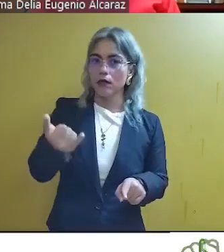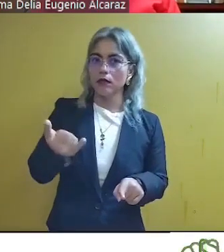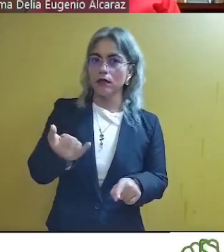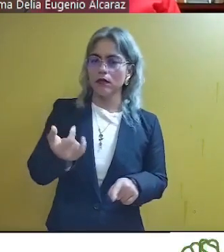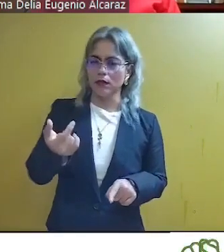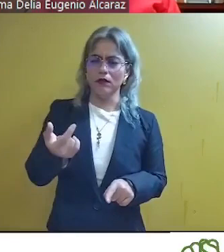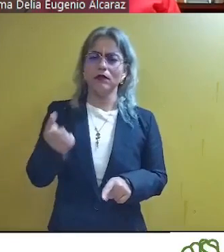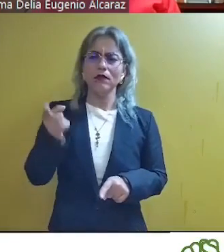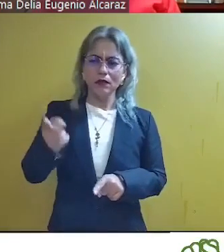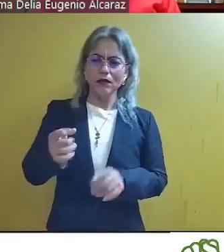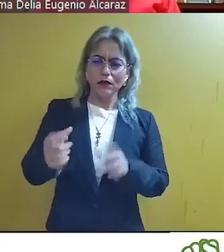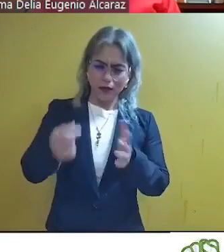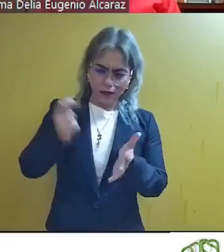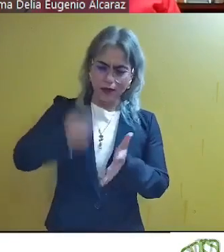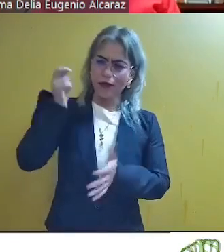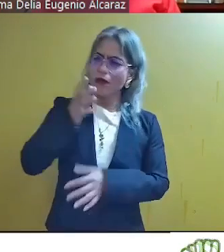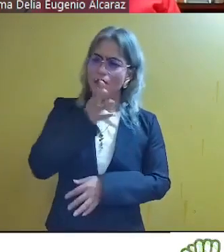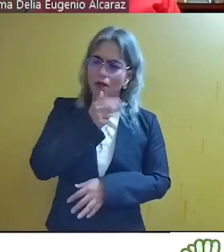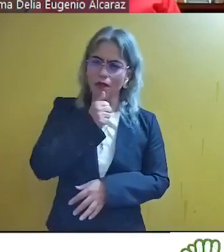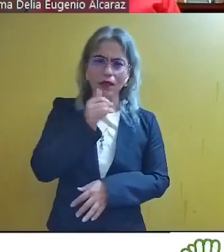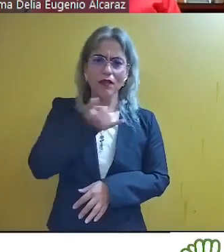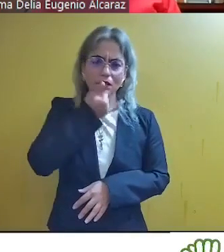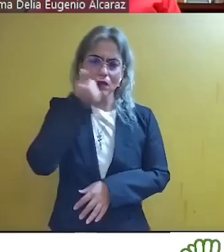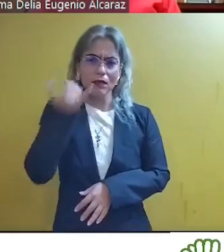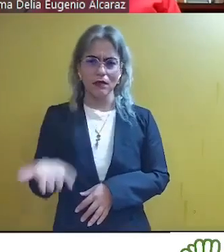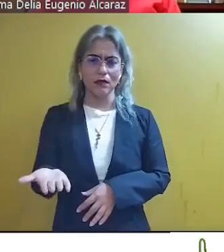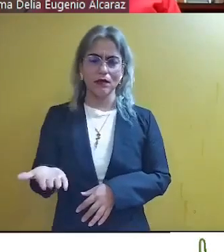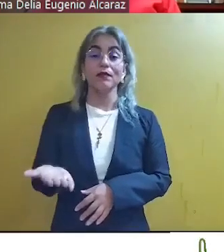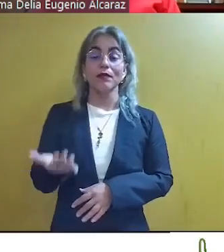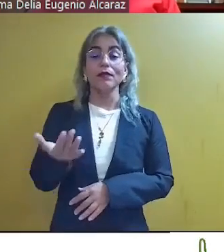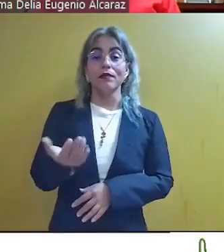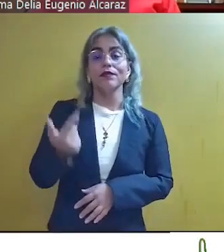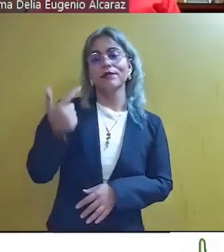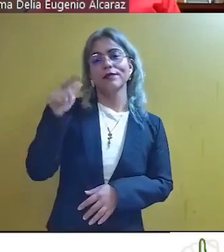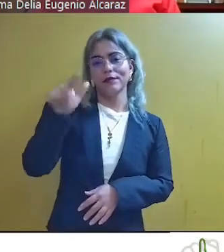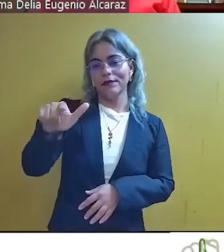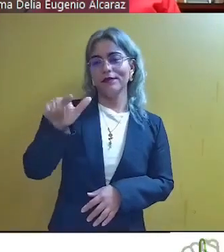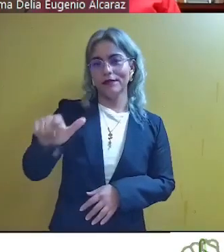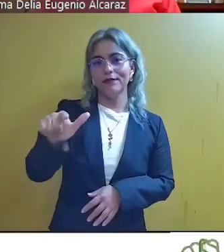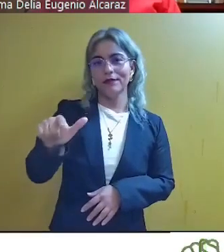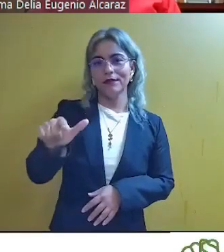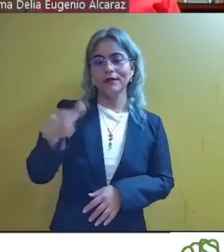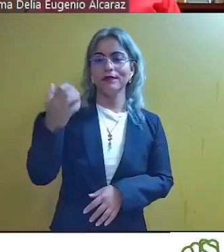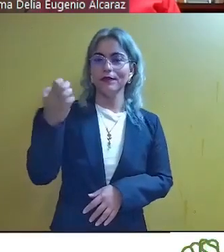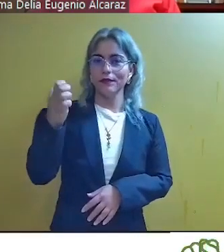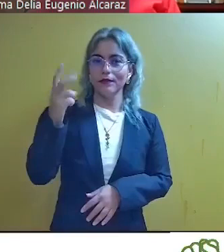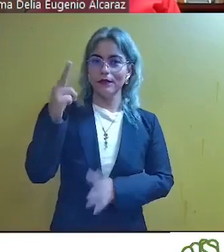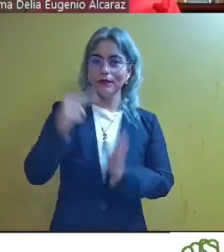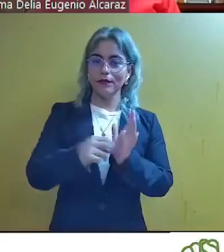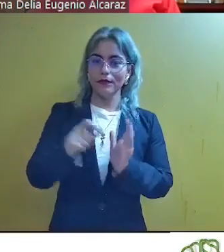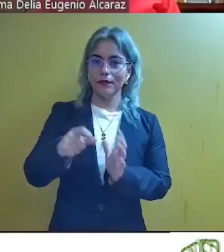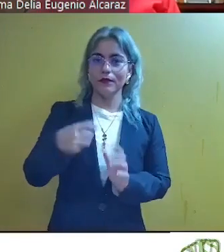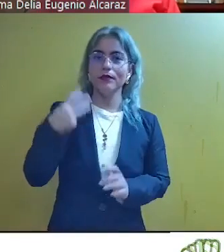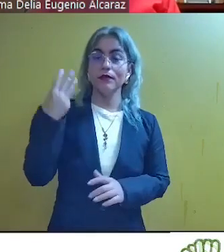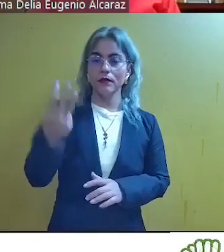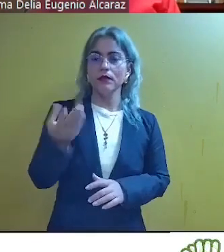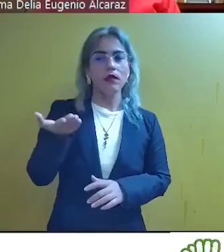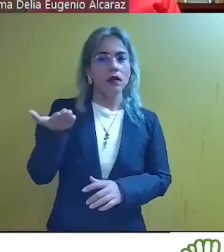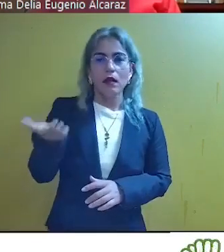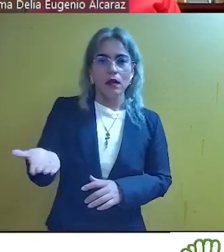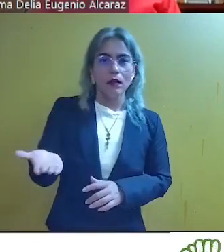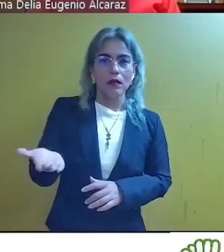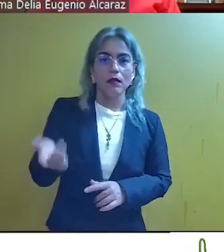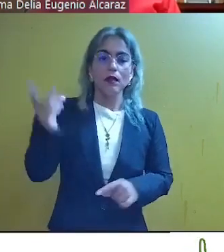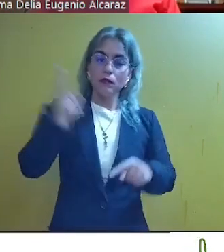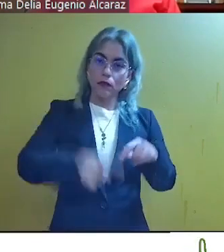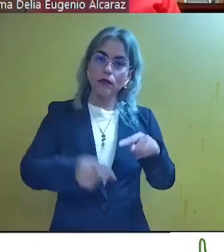para cumplir la sentencia de fecha 17 de enero de 2023, porque dicho acto es contrario a derecho y constituye una revocación de su